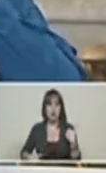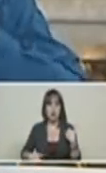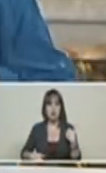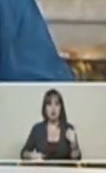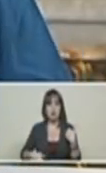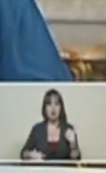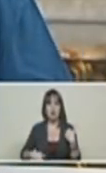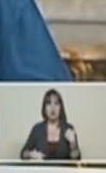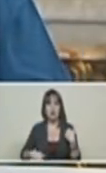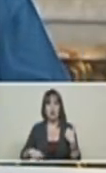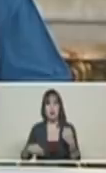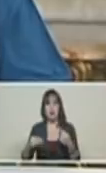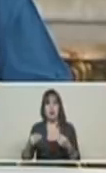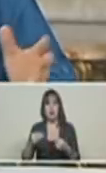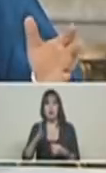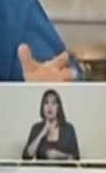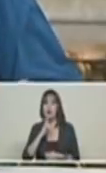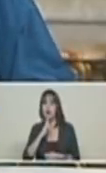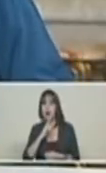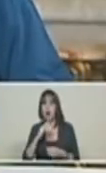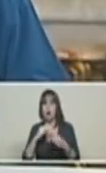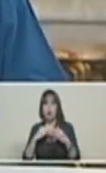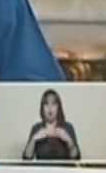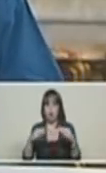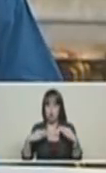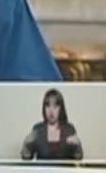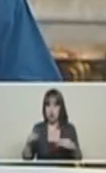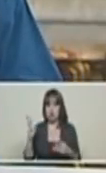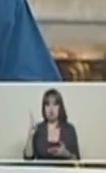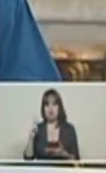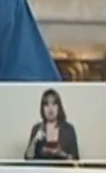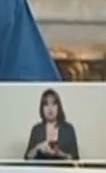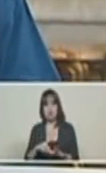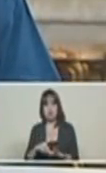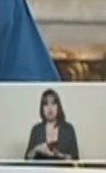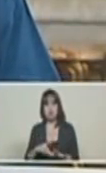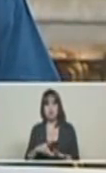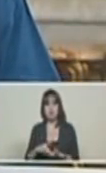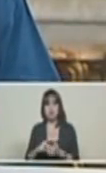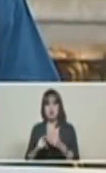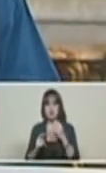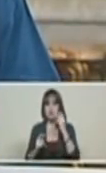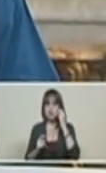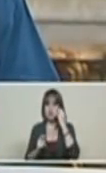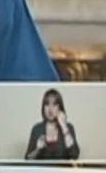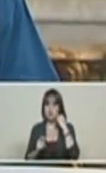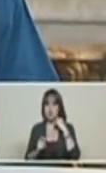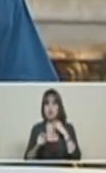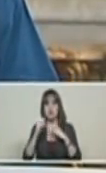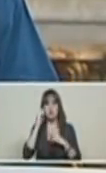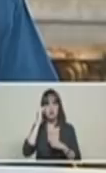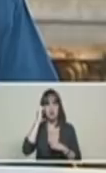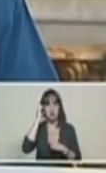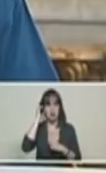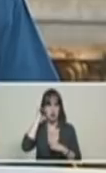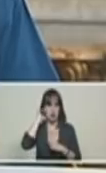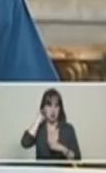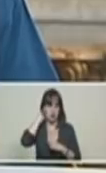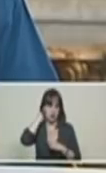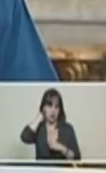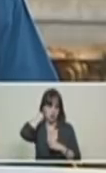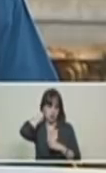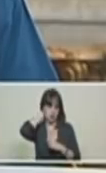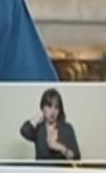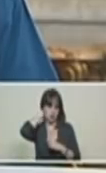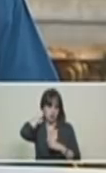públicos, porque yo vine y descubrí que la reconversión monetaria, el billete nuevo,